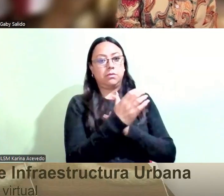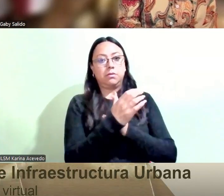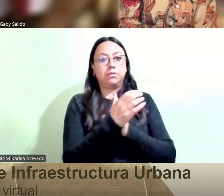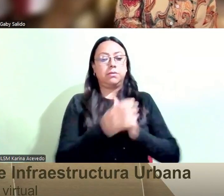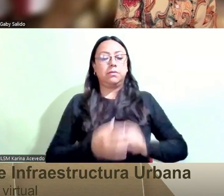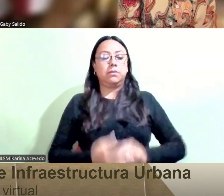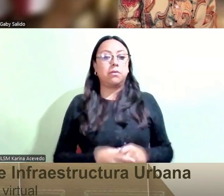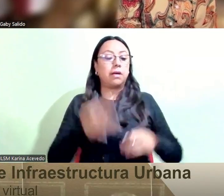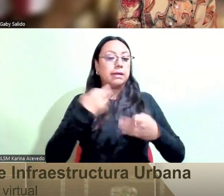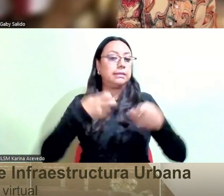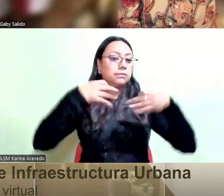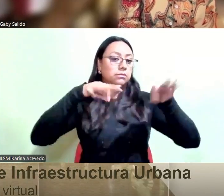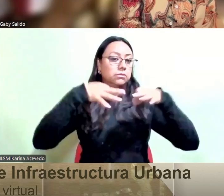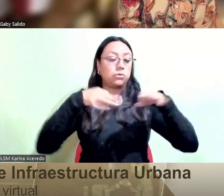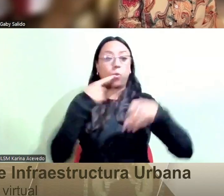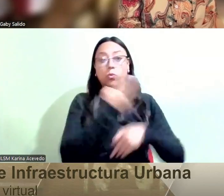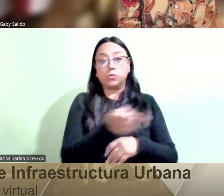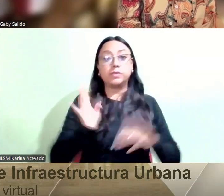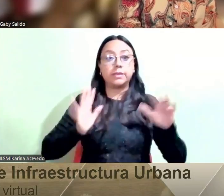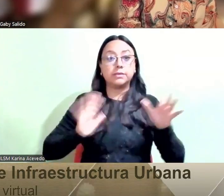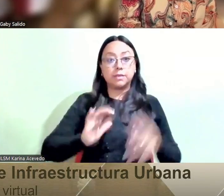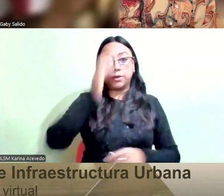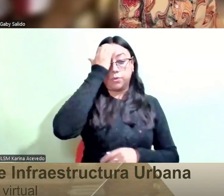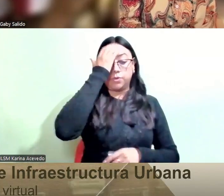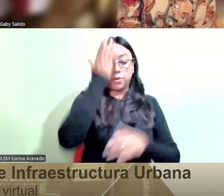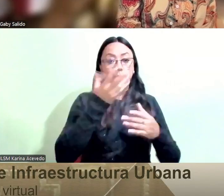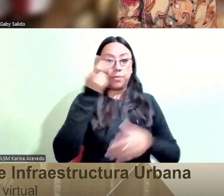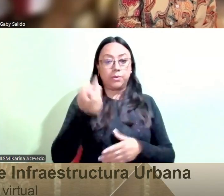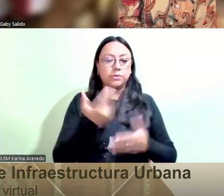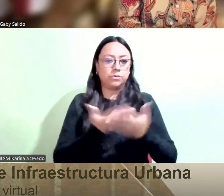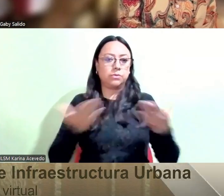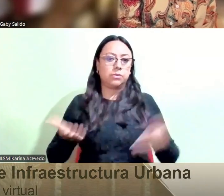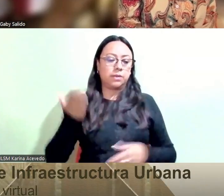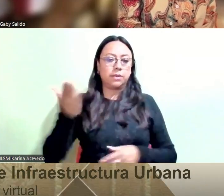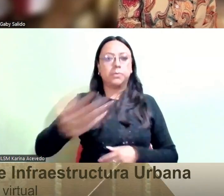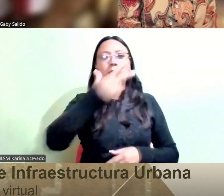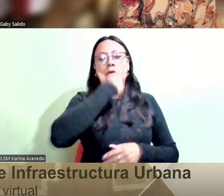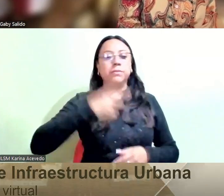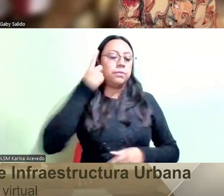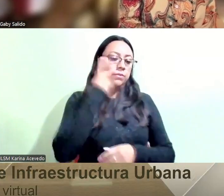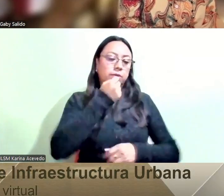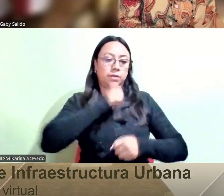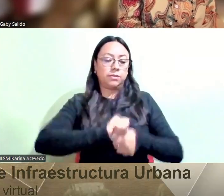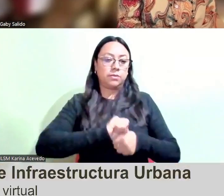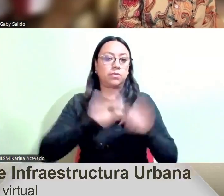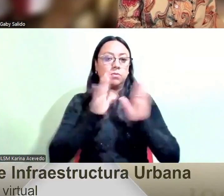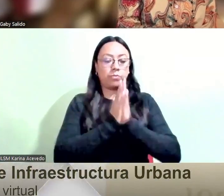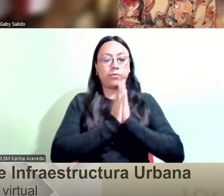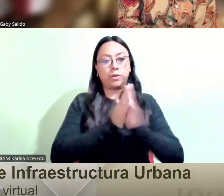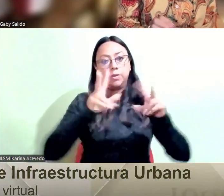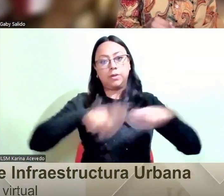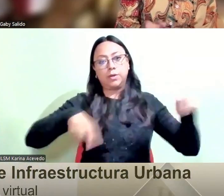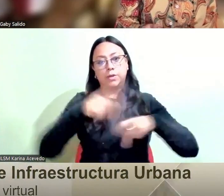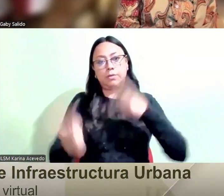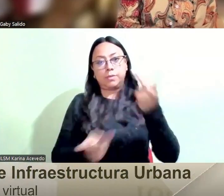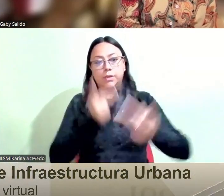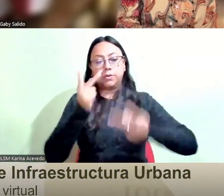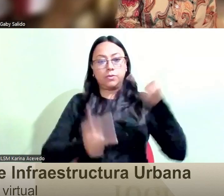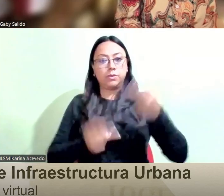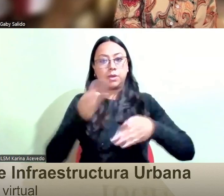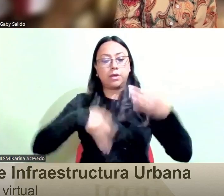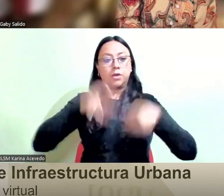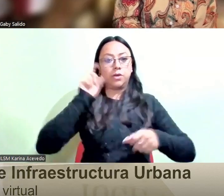el documento es de conocimiento de todas y todos ustedes. Solicitaría al diputado secretario consultar a los integrantes si es de dispensarse su lectura,